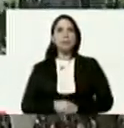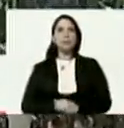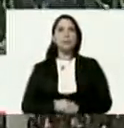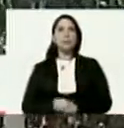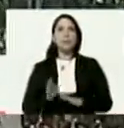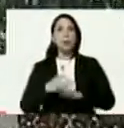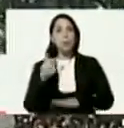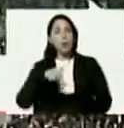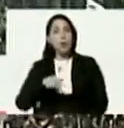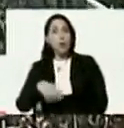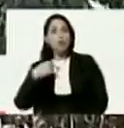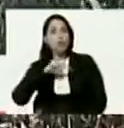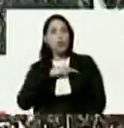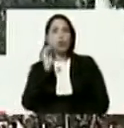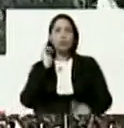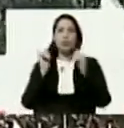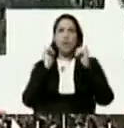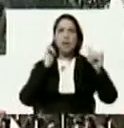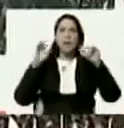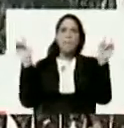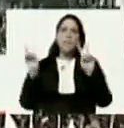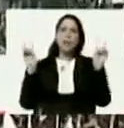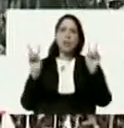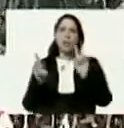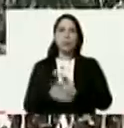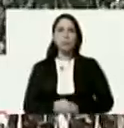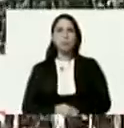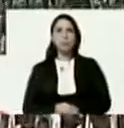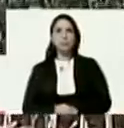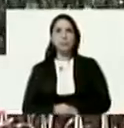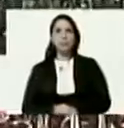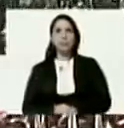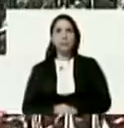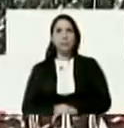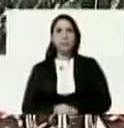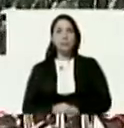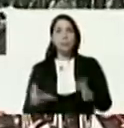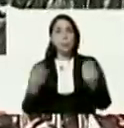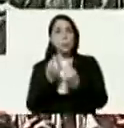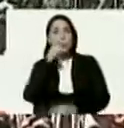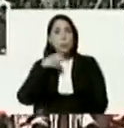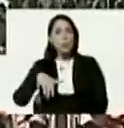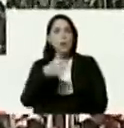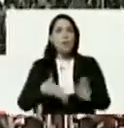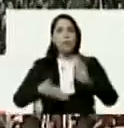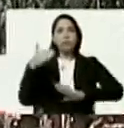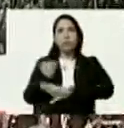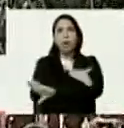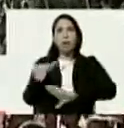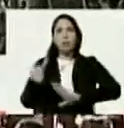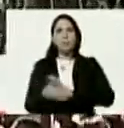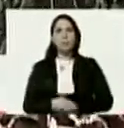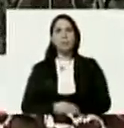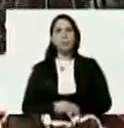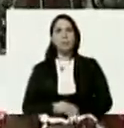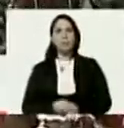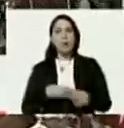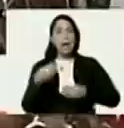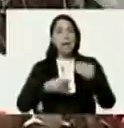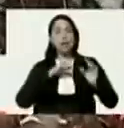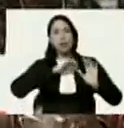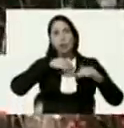Porque hoy veníamos a celebrar victorias. Y junto al pueblo en las calles se ha hecho una